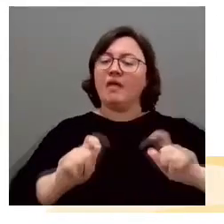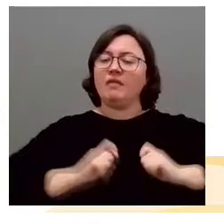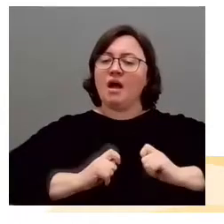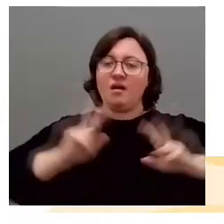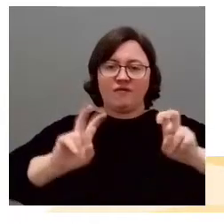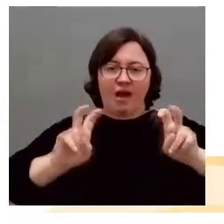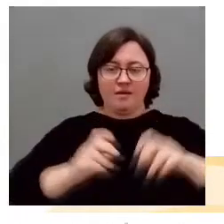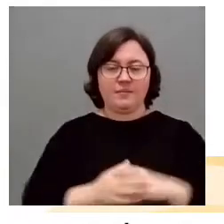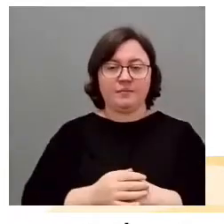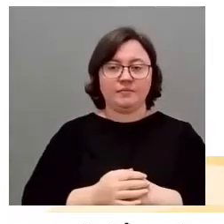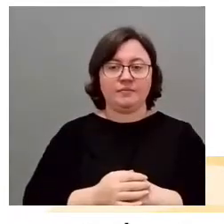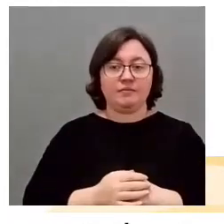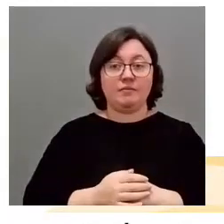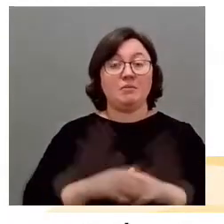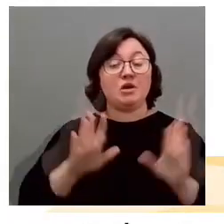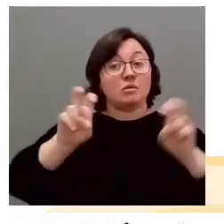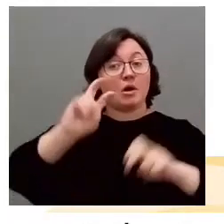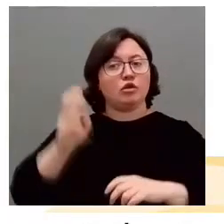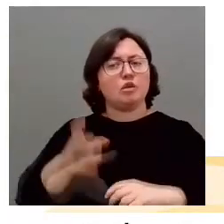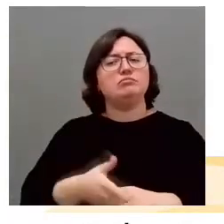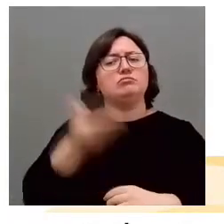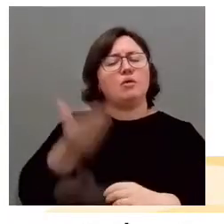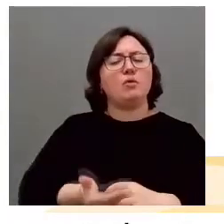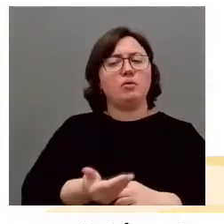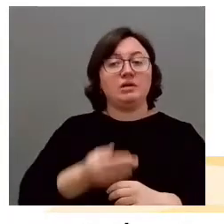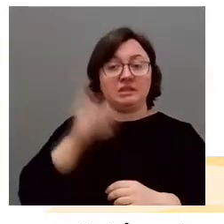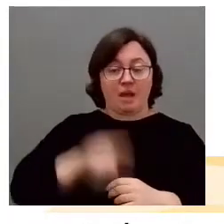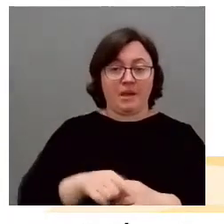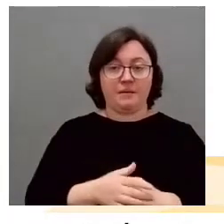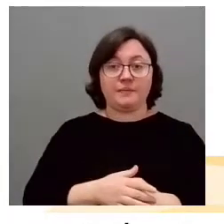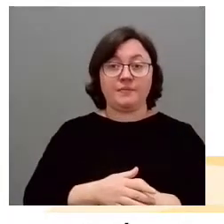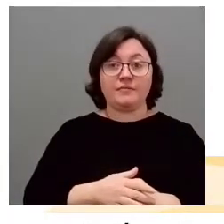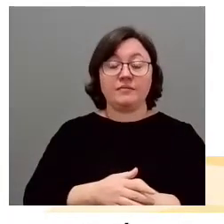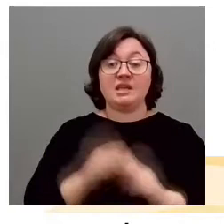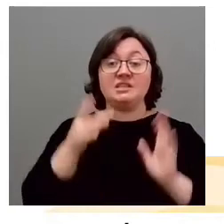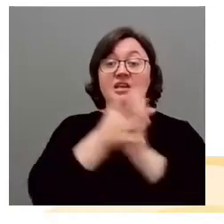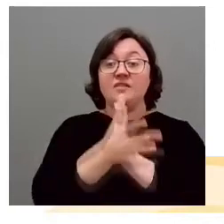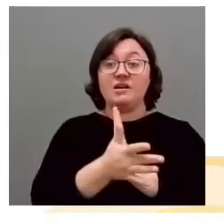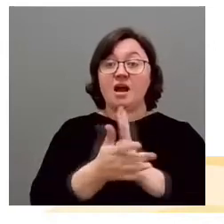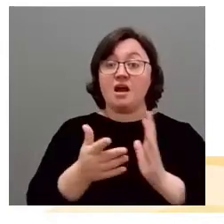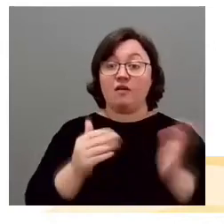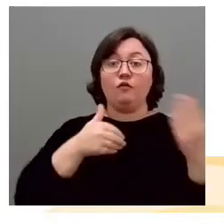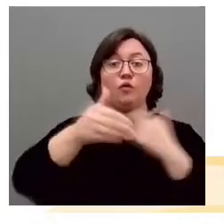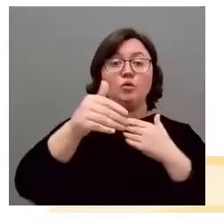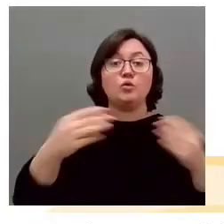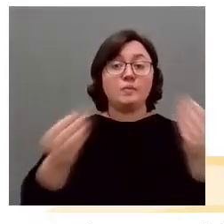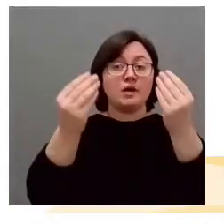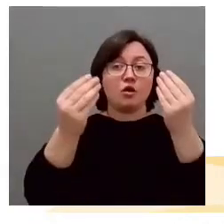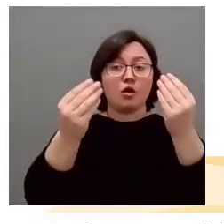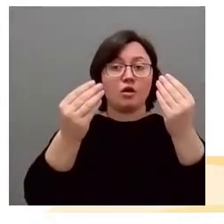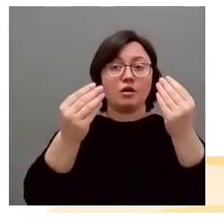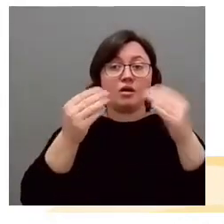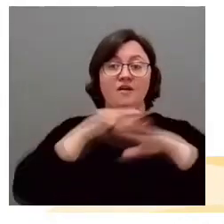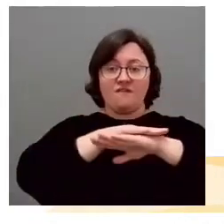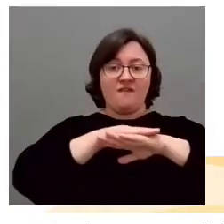otras cuestiones acuciantes que tomar acción ahora servirían de base para ese futuro mejor y para